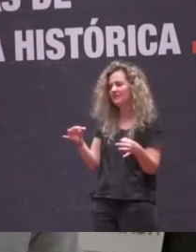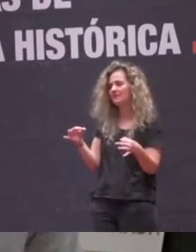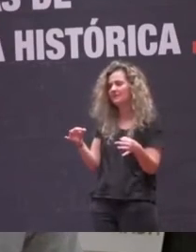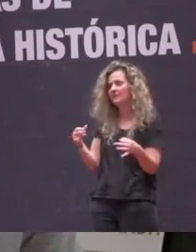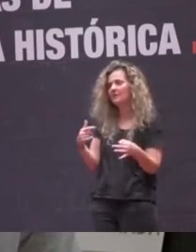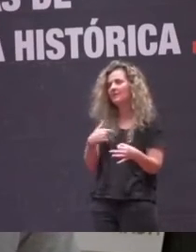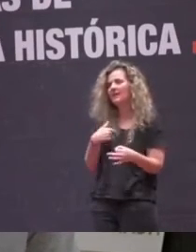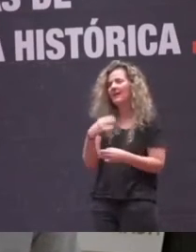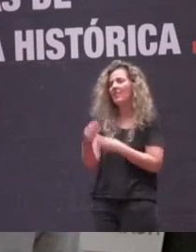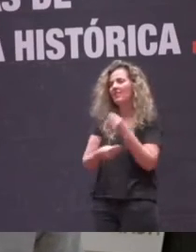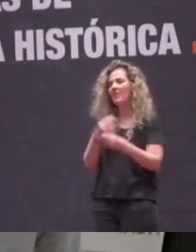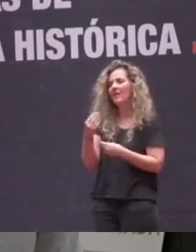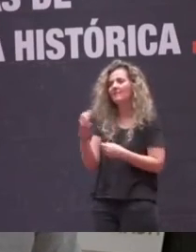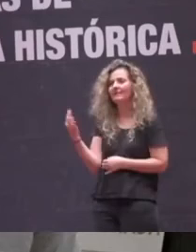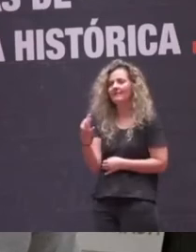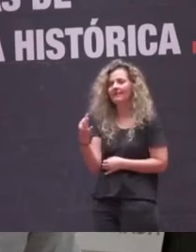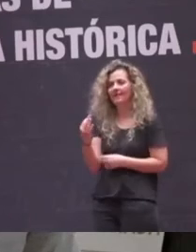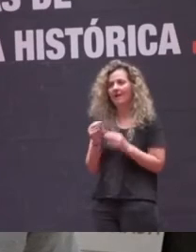que é o que había que facer.